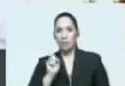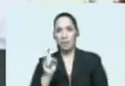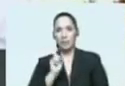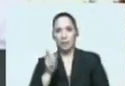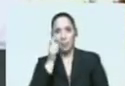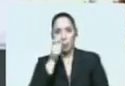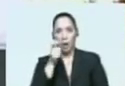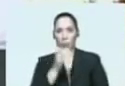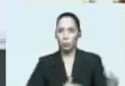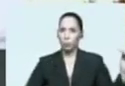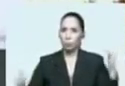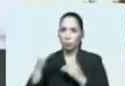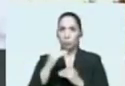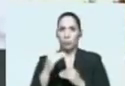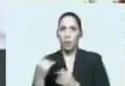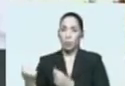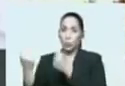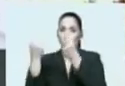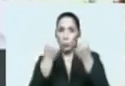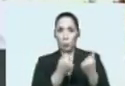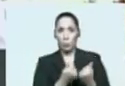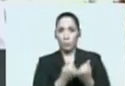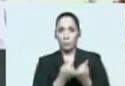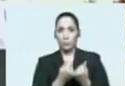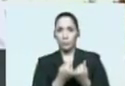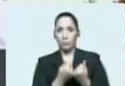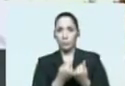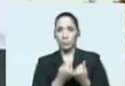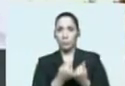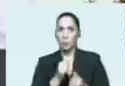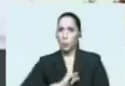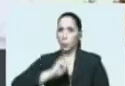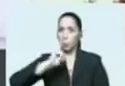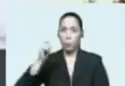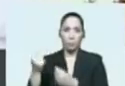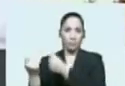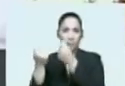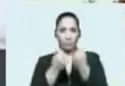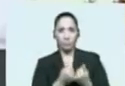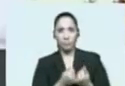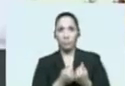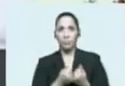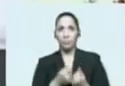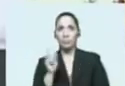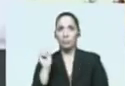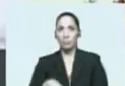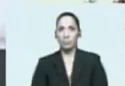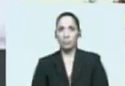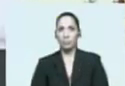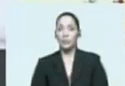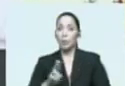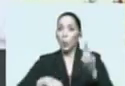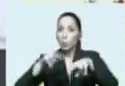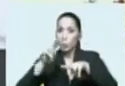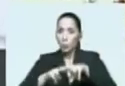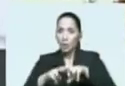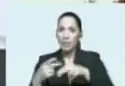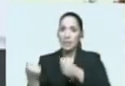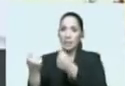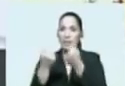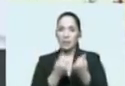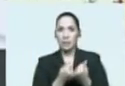superar la riqueza basada en la renta y en la especulación financiera y pooh y construir una riqueza